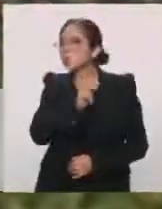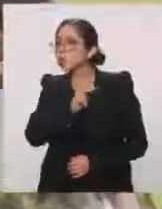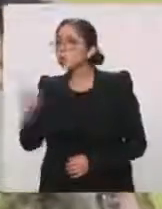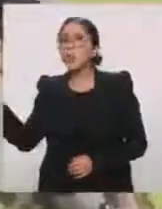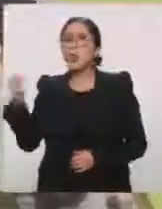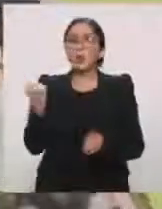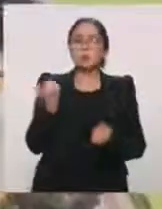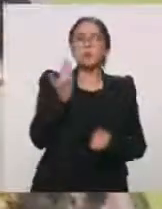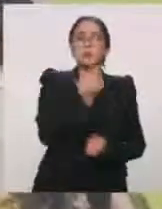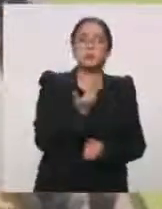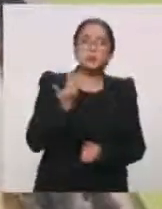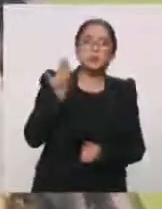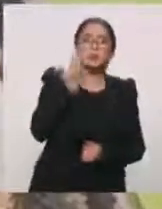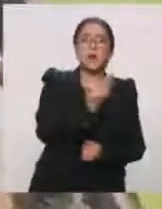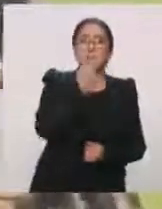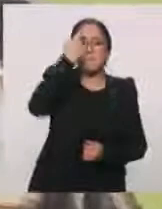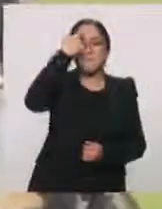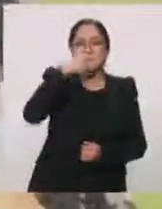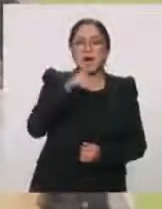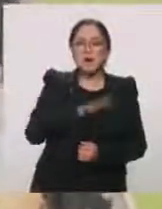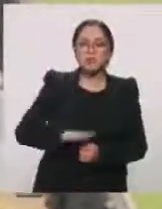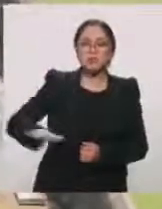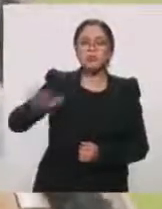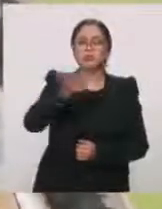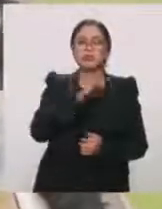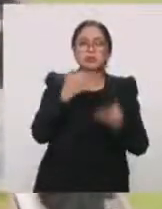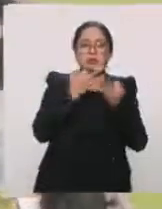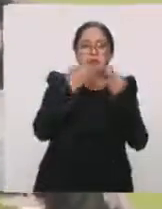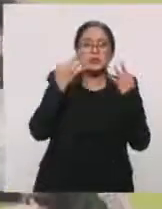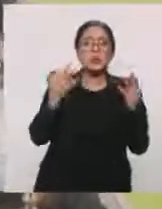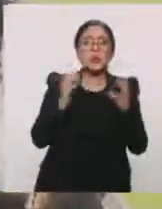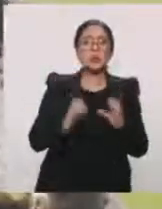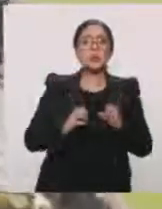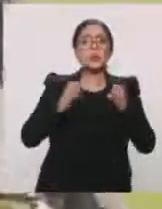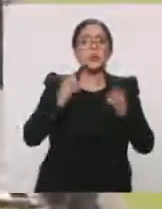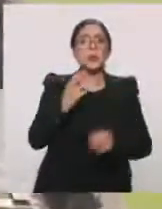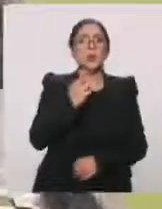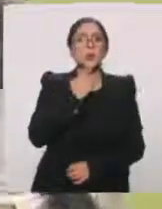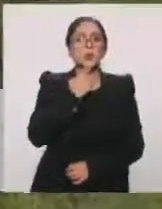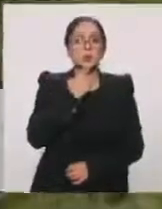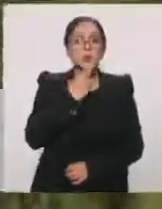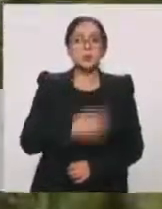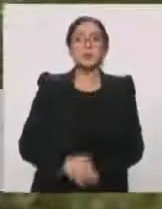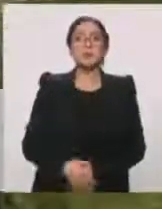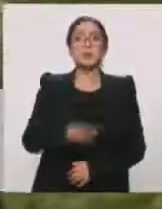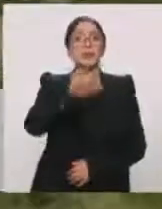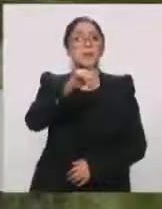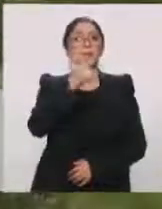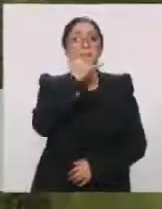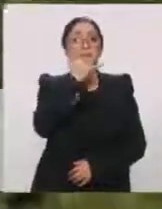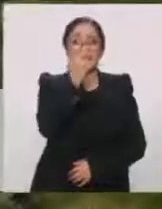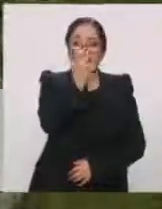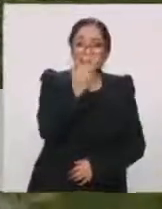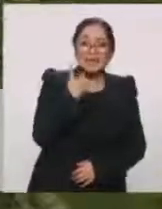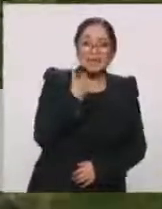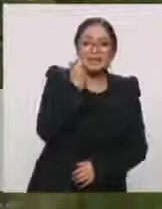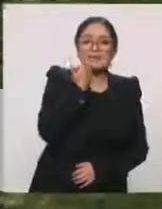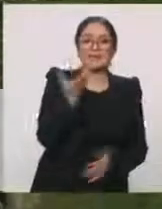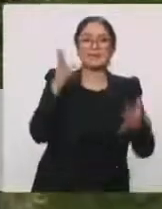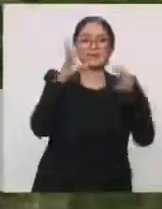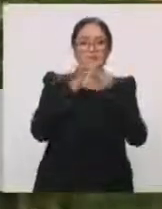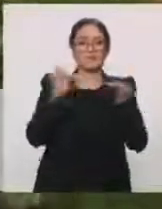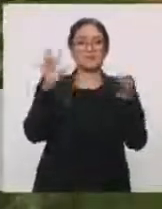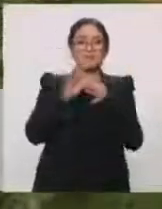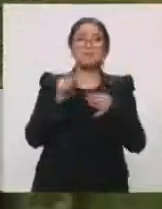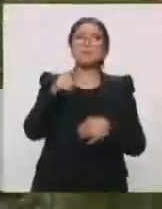a la suelo de conservación, ¿no? Que justo eso quisiera preguntarte, Tomás. Por supuesto, ese es un tema que se trabaja ya